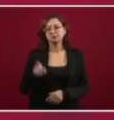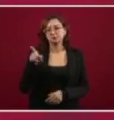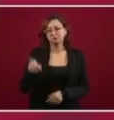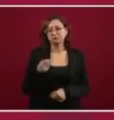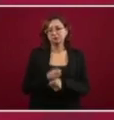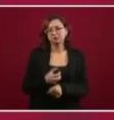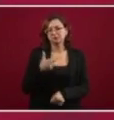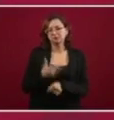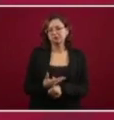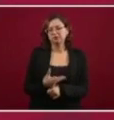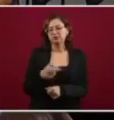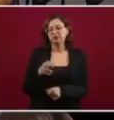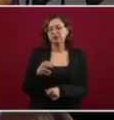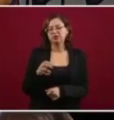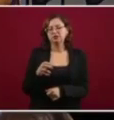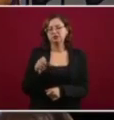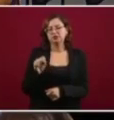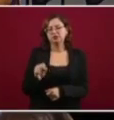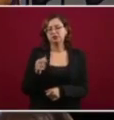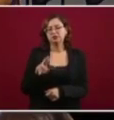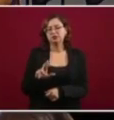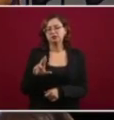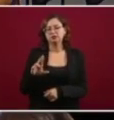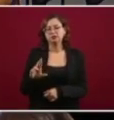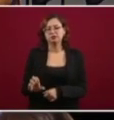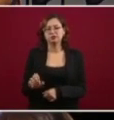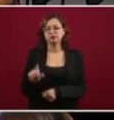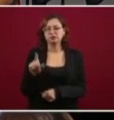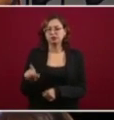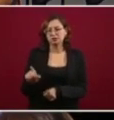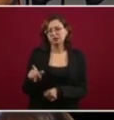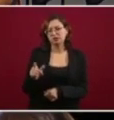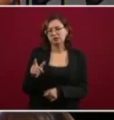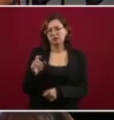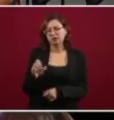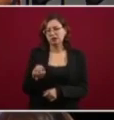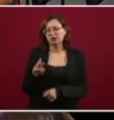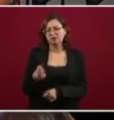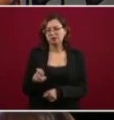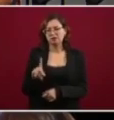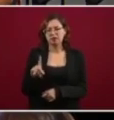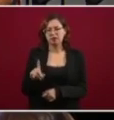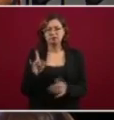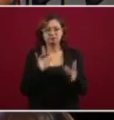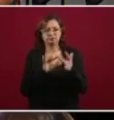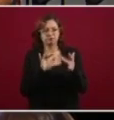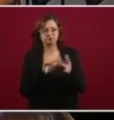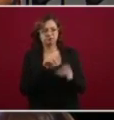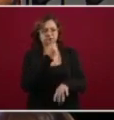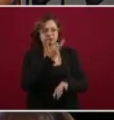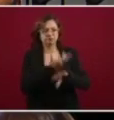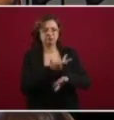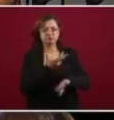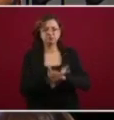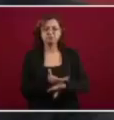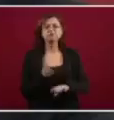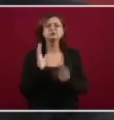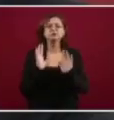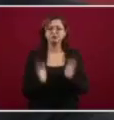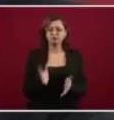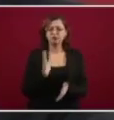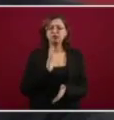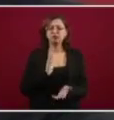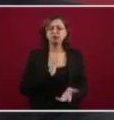canciller con el gobierno de Estados Unidos. Incluso hay hasta propuestas